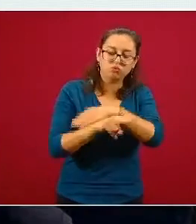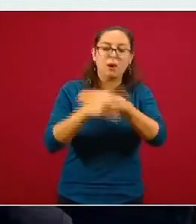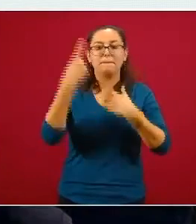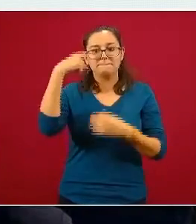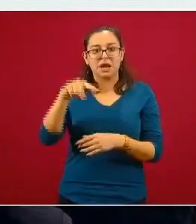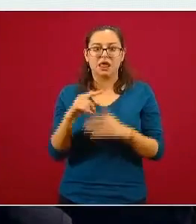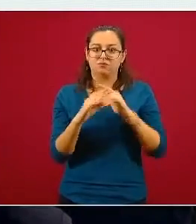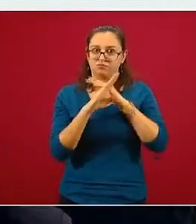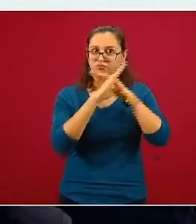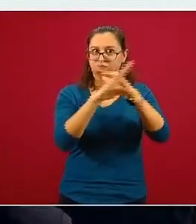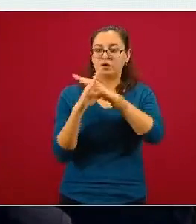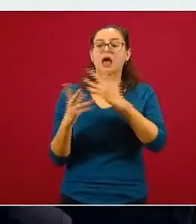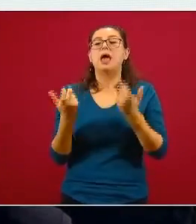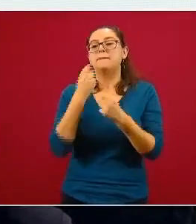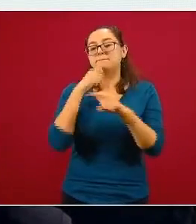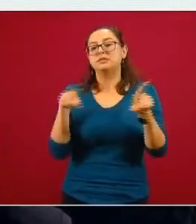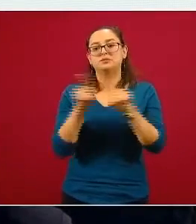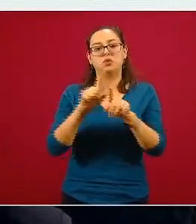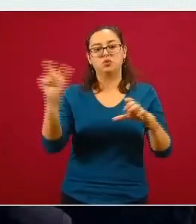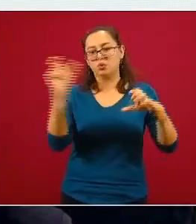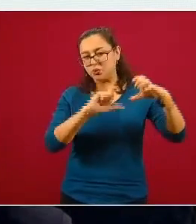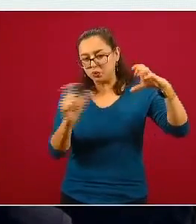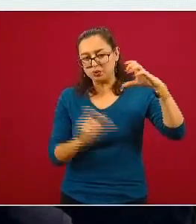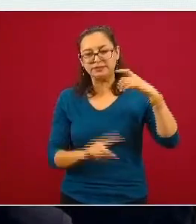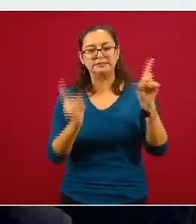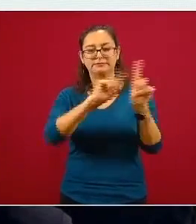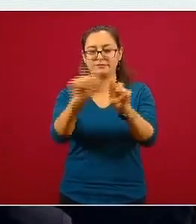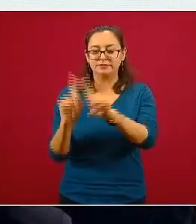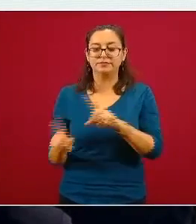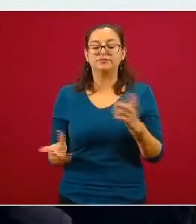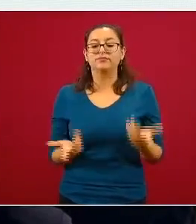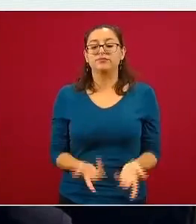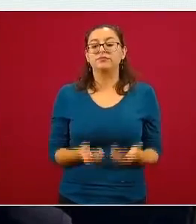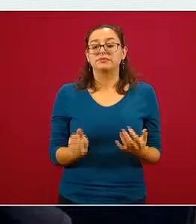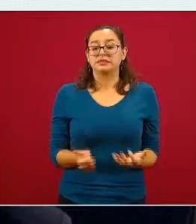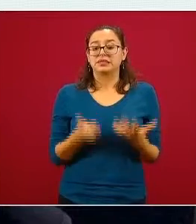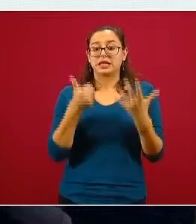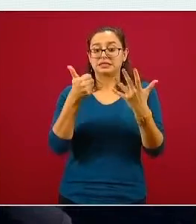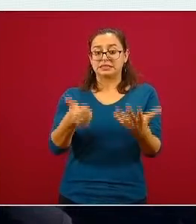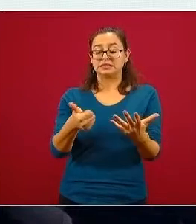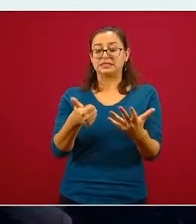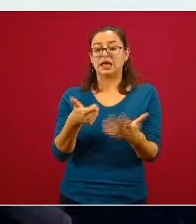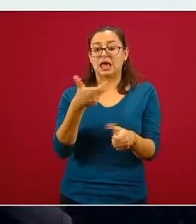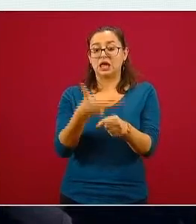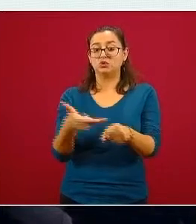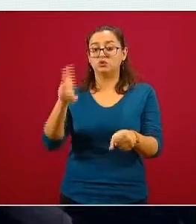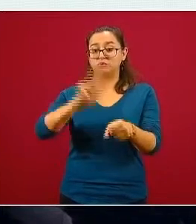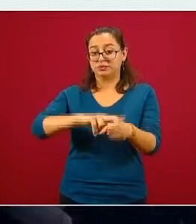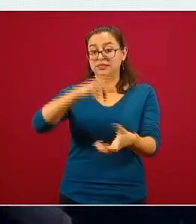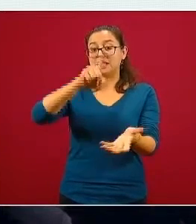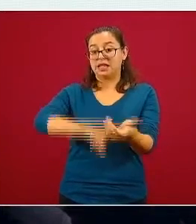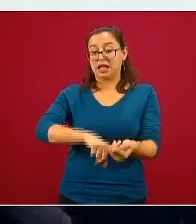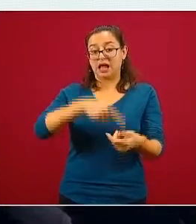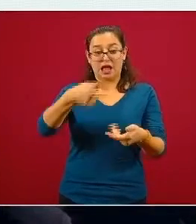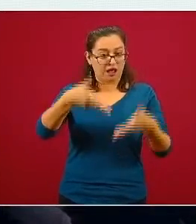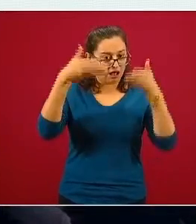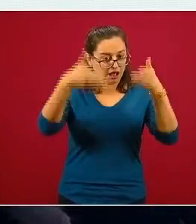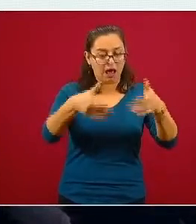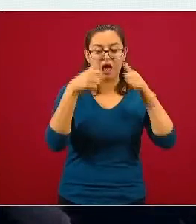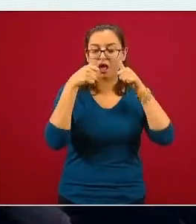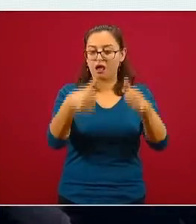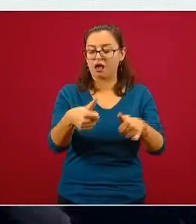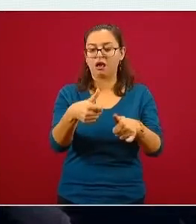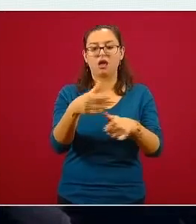mencionando durante mi presentación. Tuvimos que reconvertir 6 unidades a exclusivamente atención